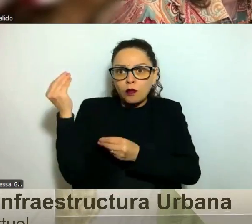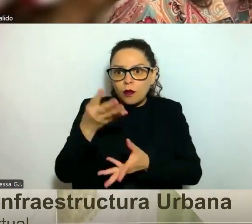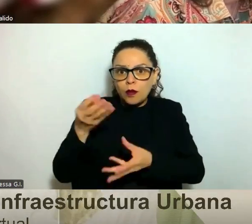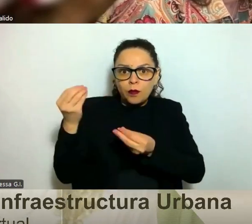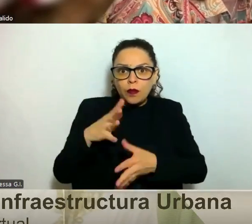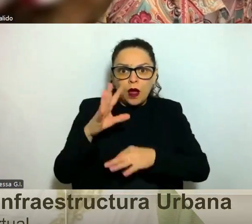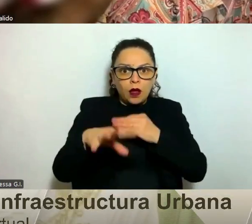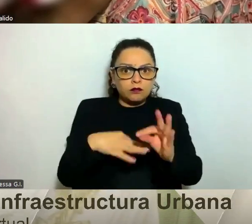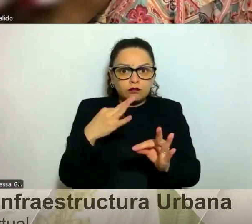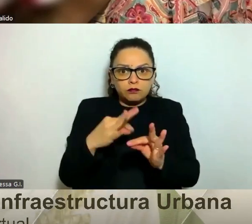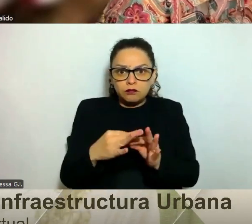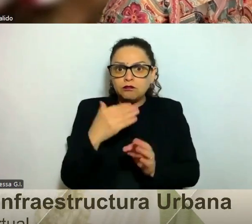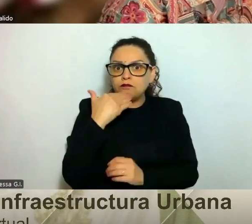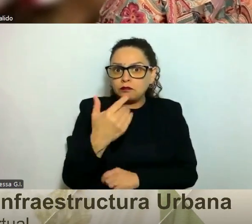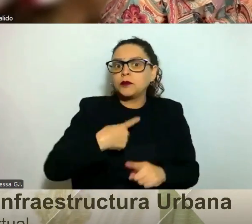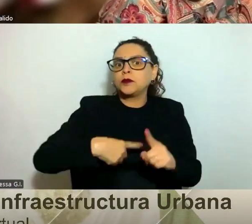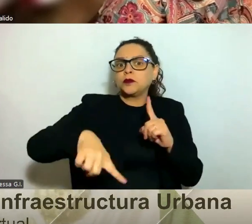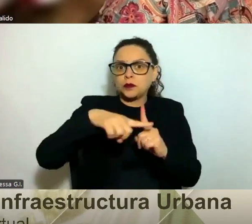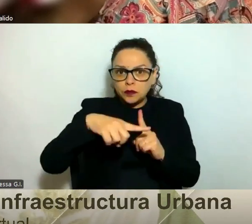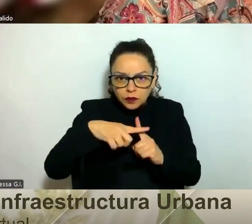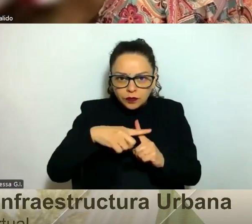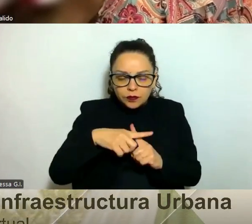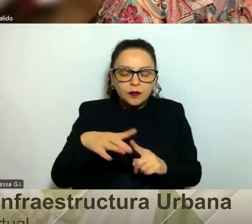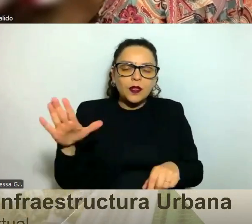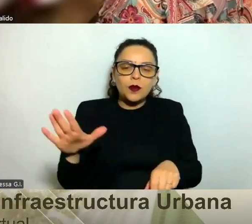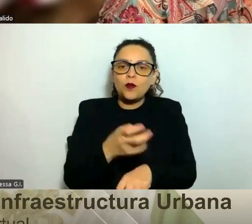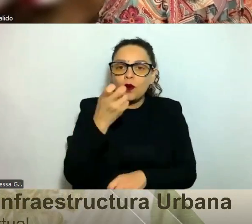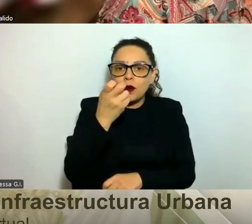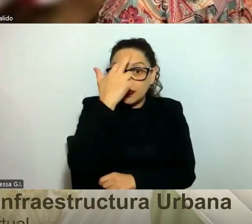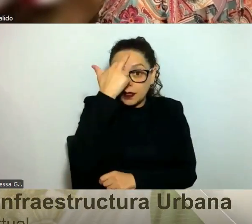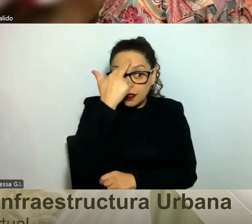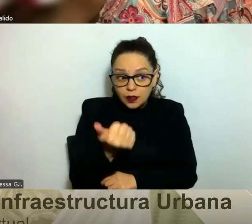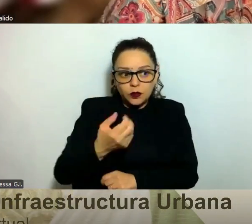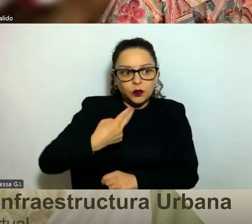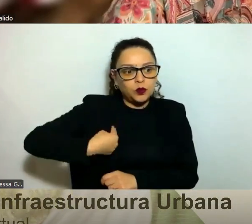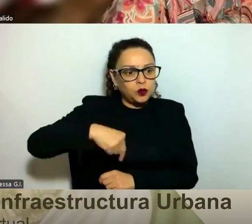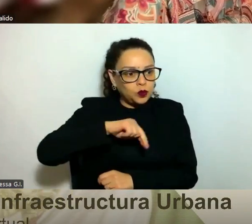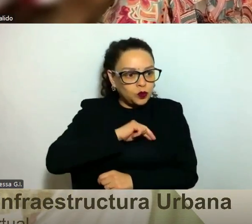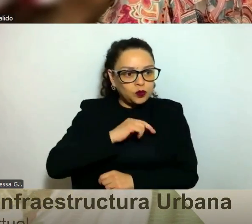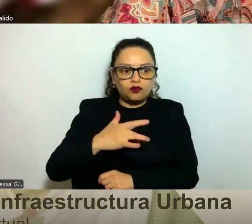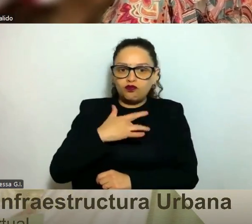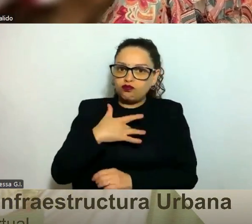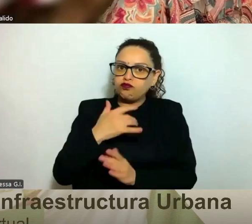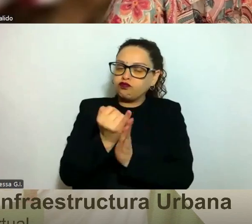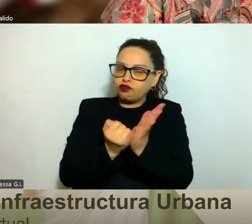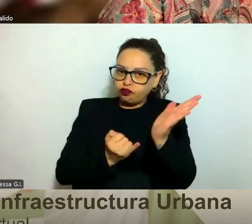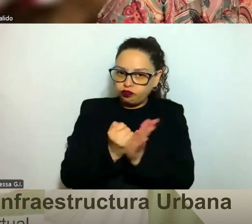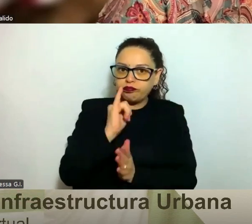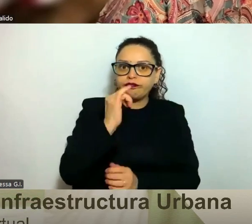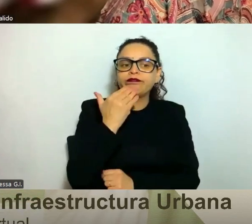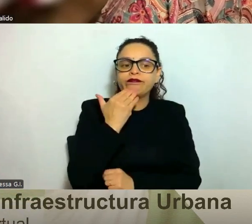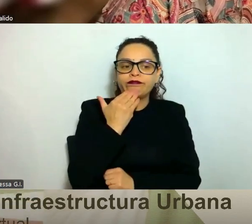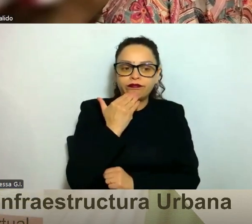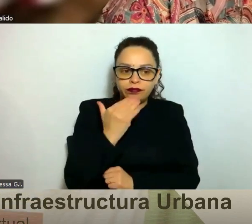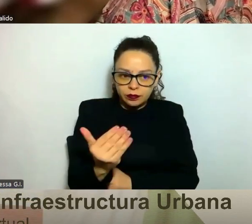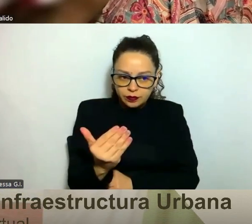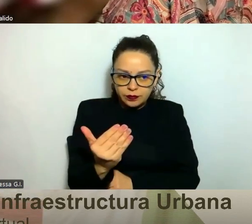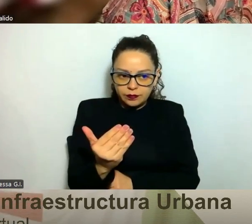en manera positiva, es por eso que esta presidencia considera viable y